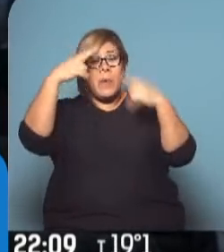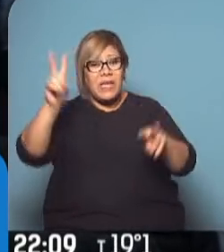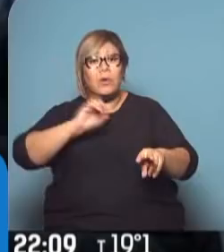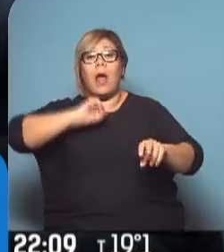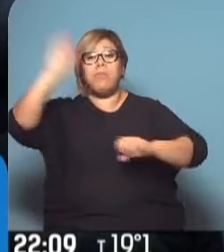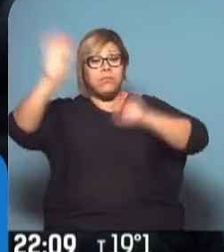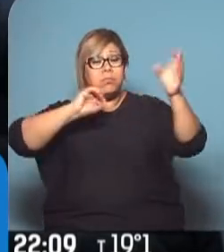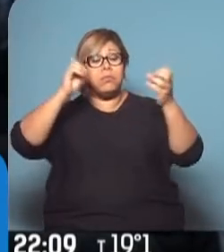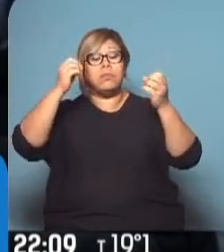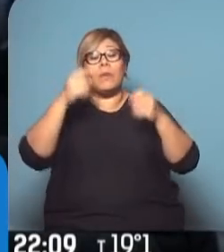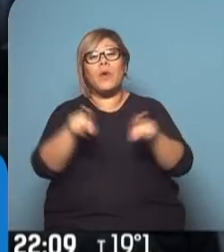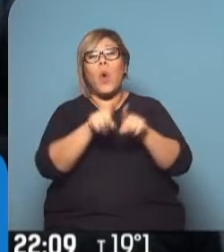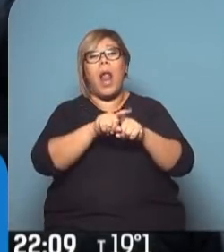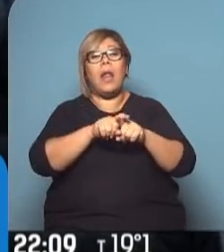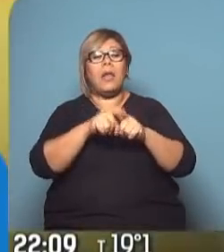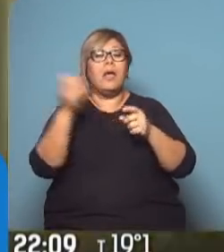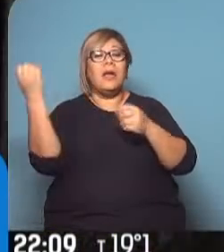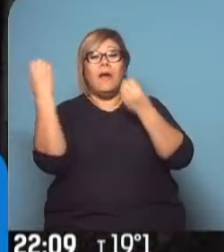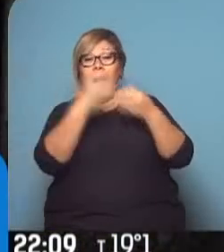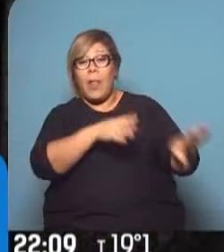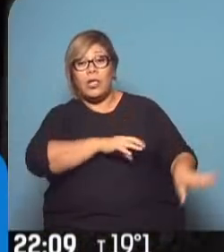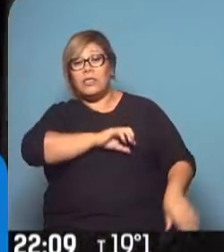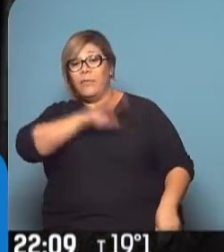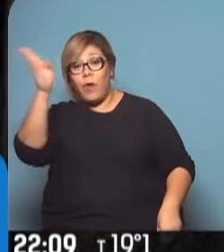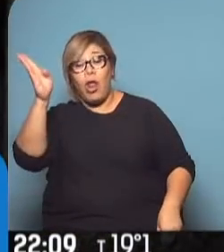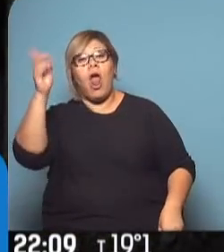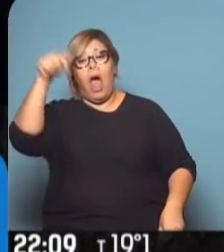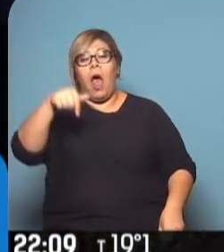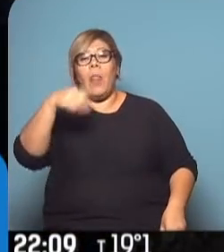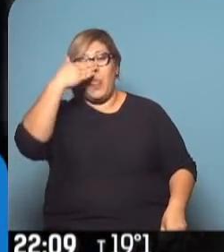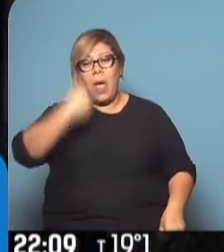feliz, a construir nuestro país bello.